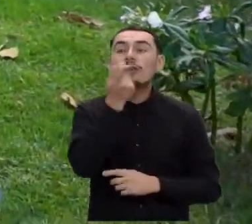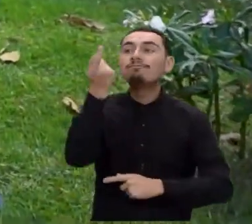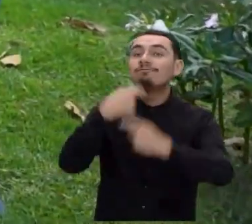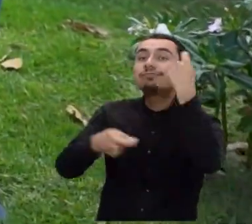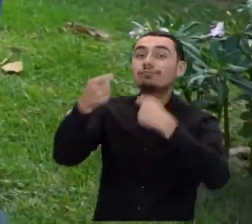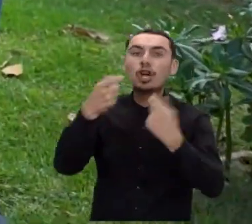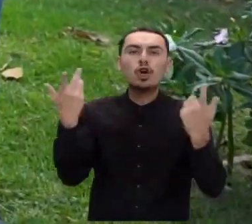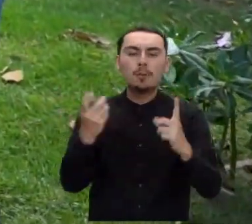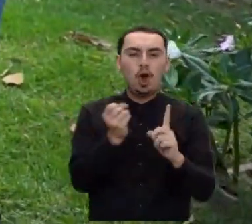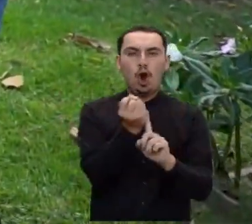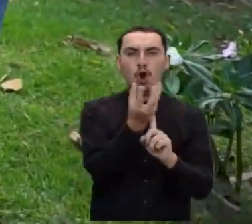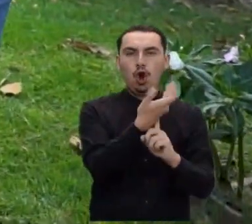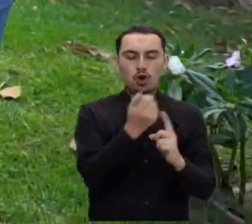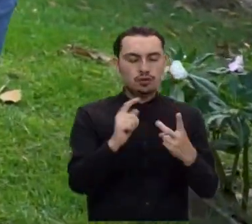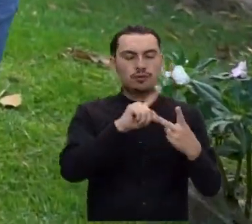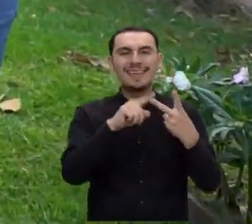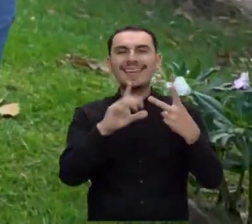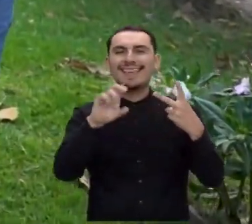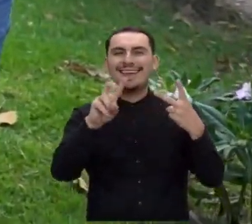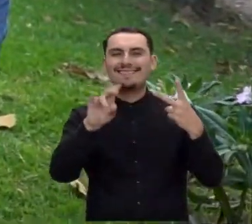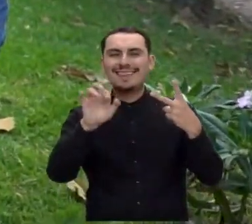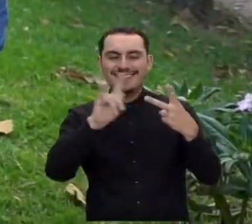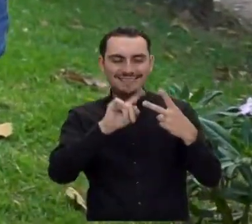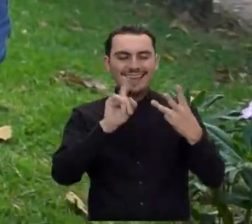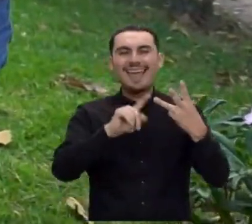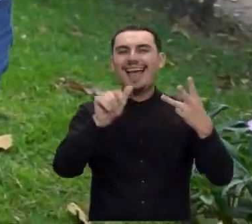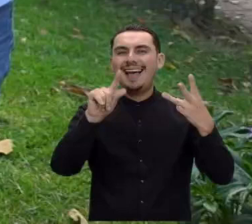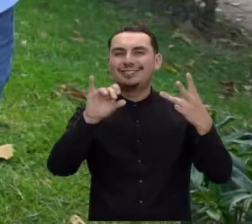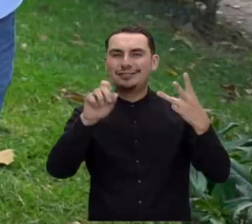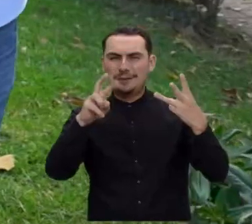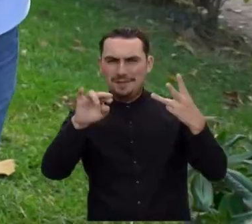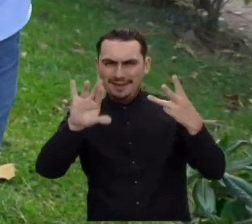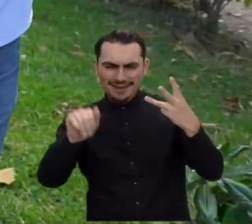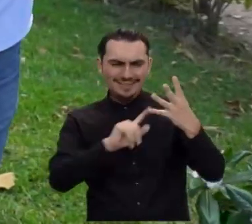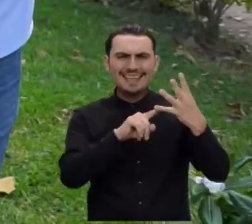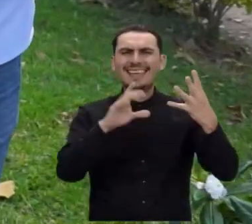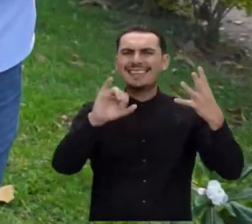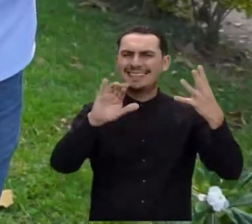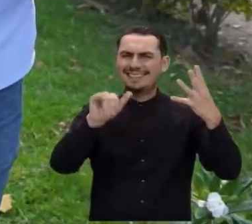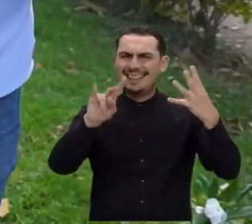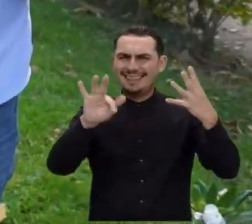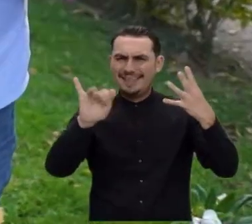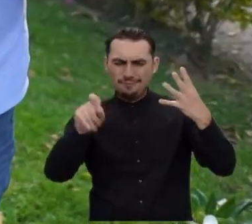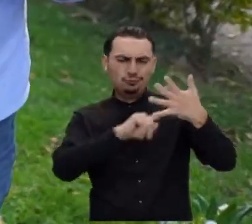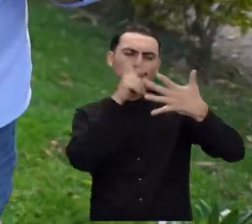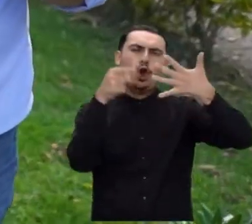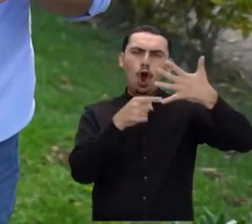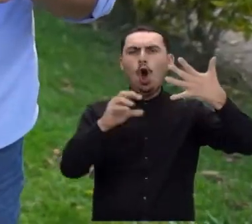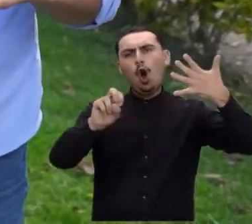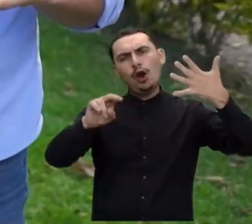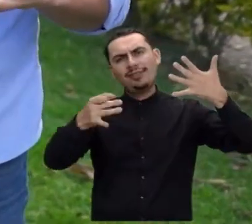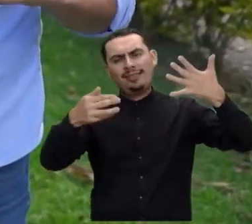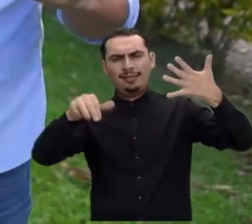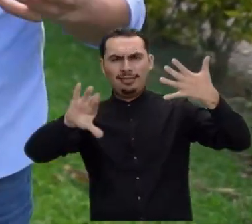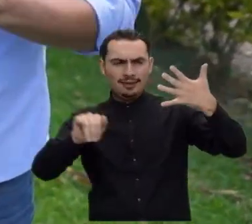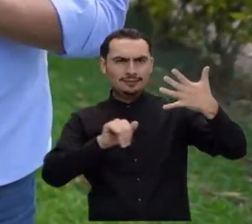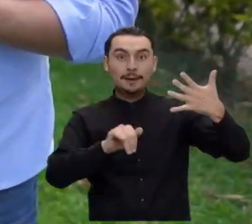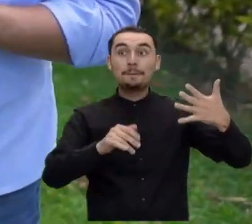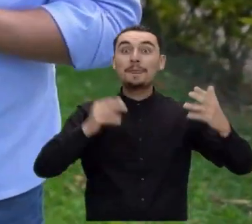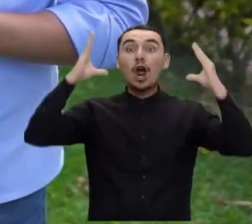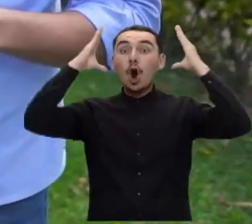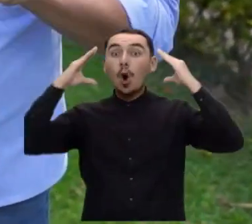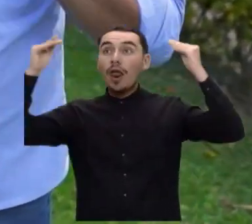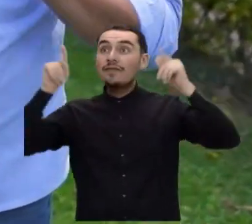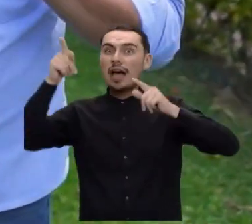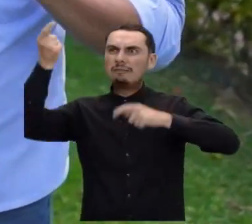exportan se destacan, entre otras, las rosas, los claveles, las astromelias, los crisantemos y las hortensias. Después de